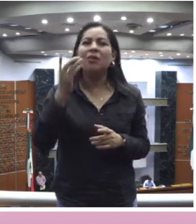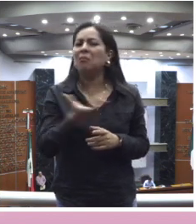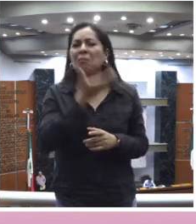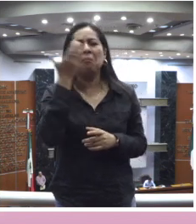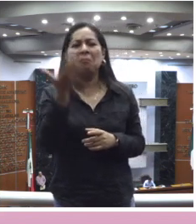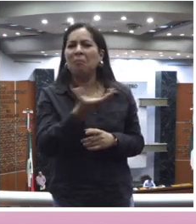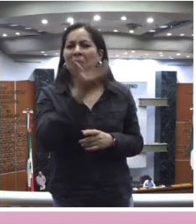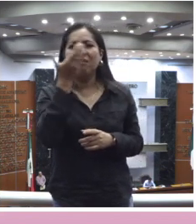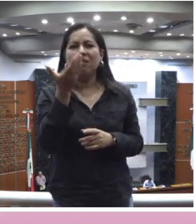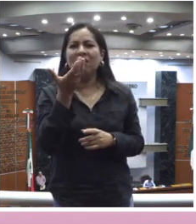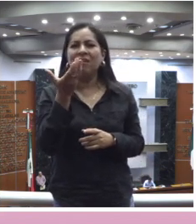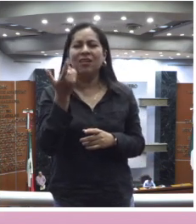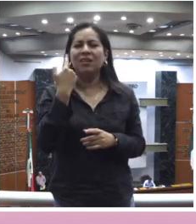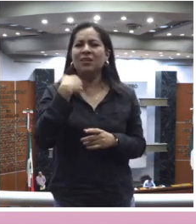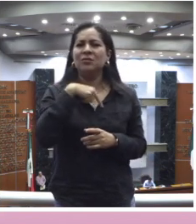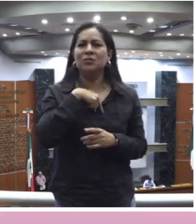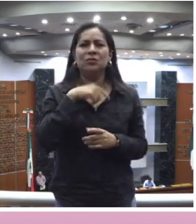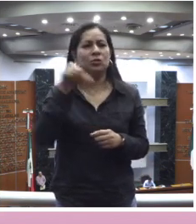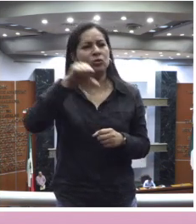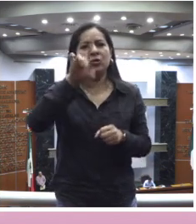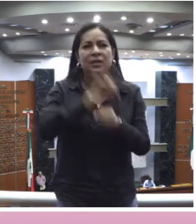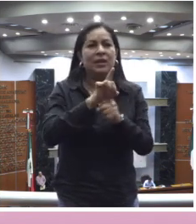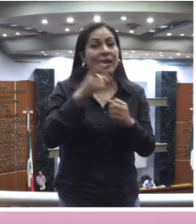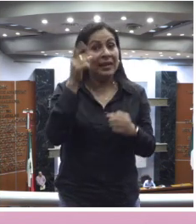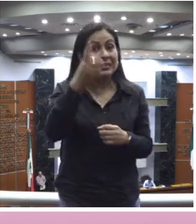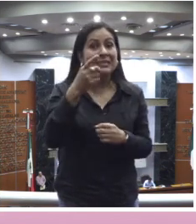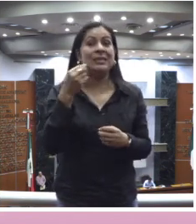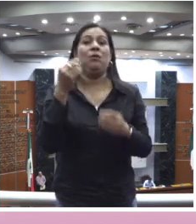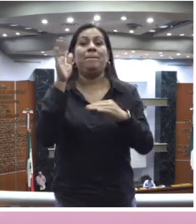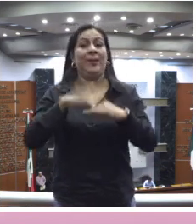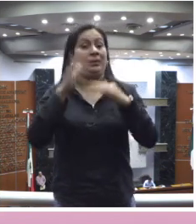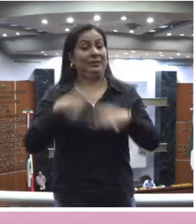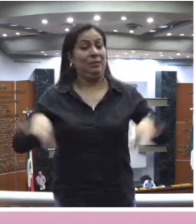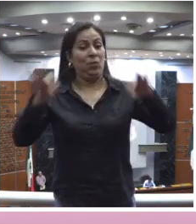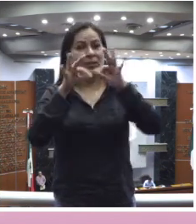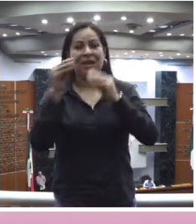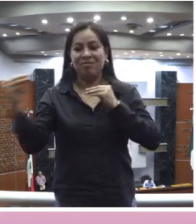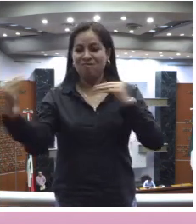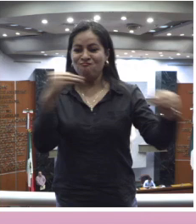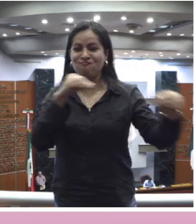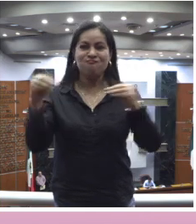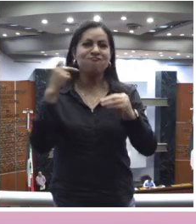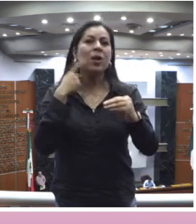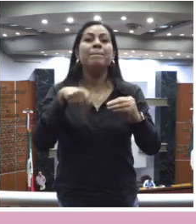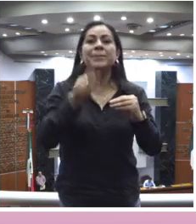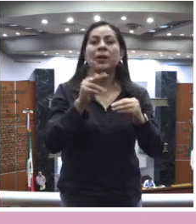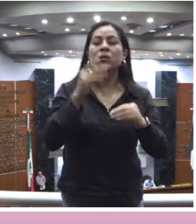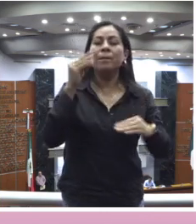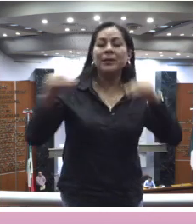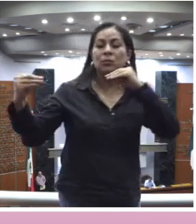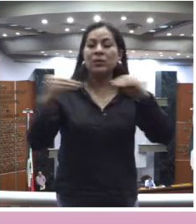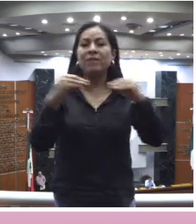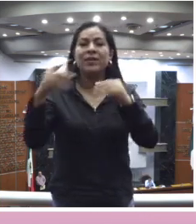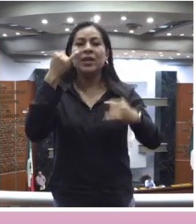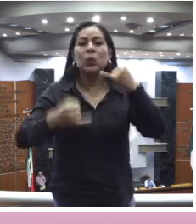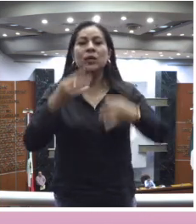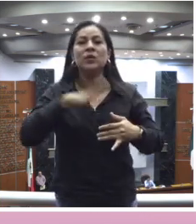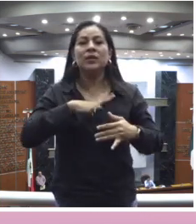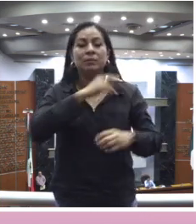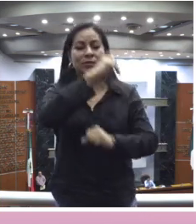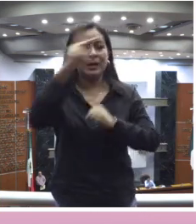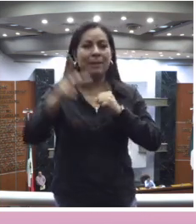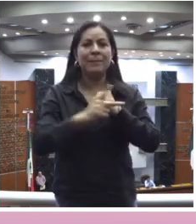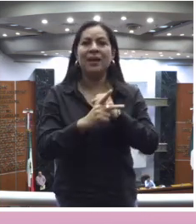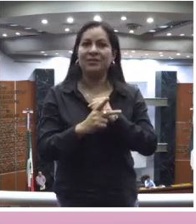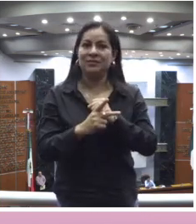común a lo que estamos asistiendo hoy en día. Es el principal debate político, pero también el principal debate jurídico que tenemos en el